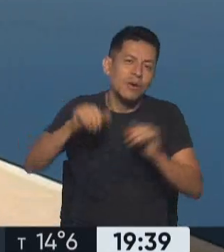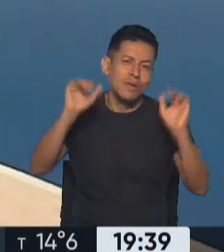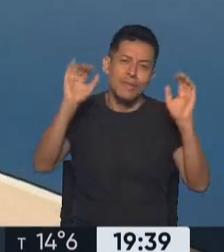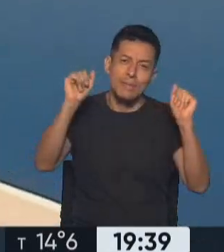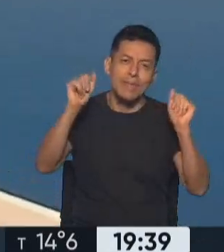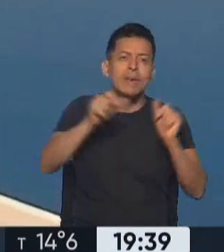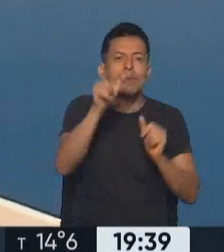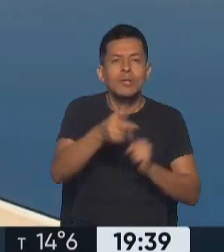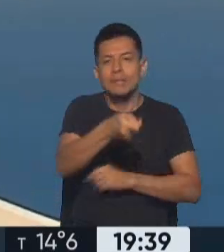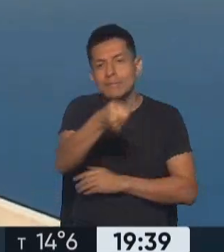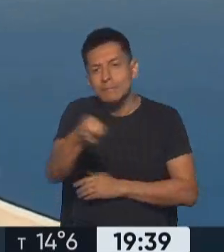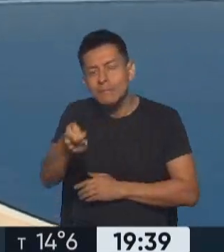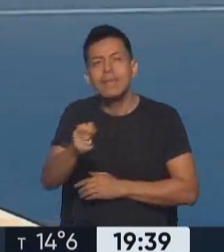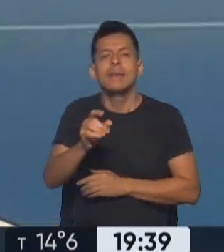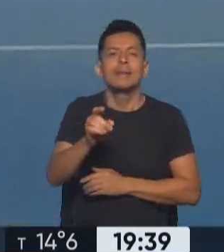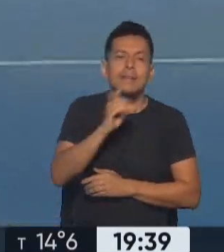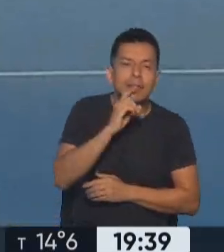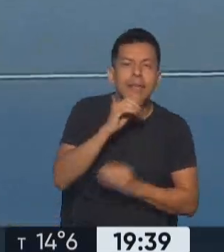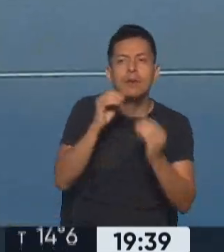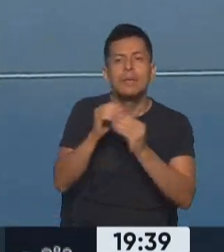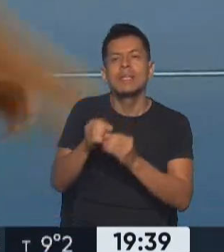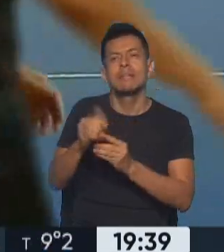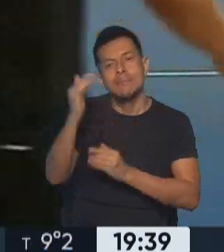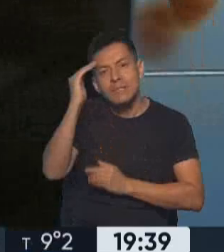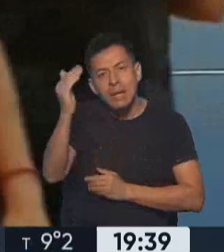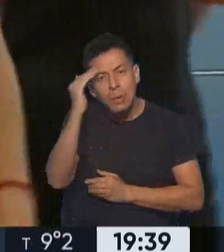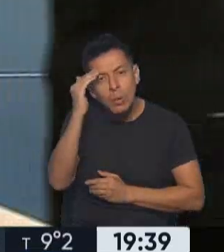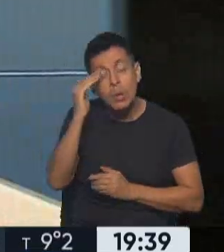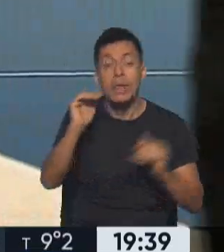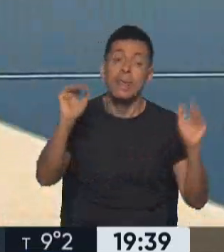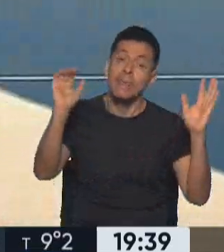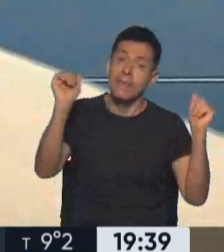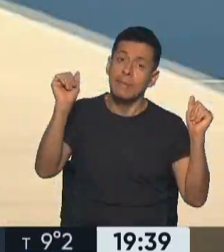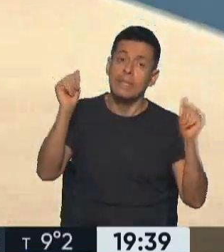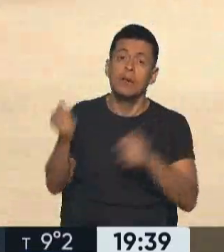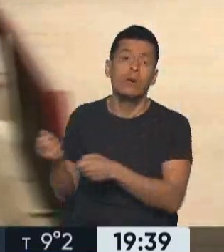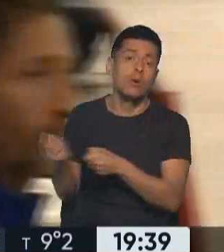a la gente, al cuerpo técnico, a sus compañeras, y se iba despidiendo de lo que es el